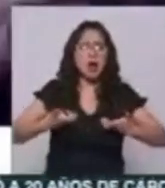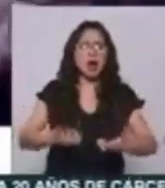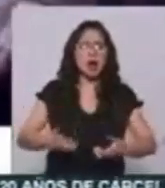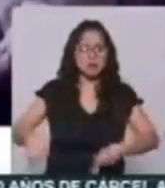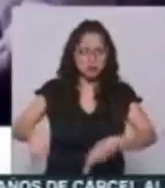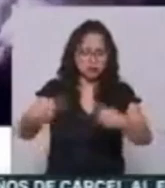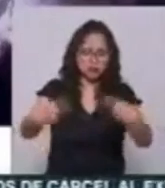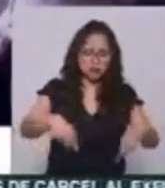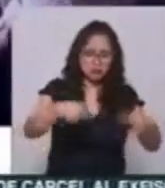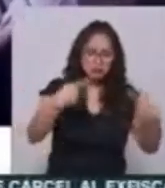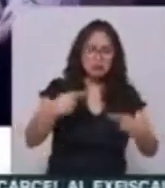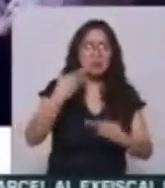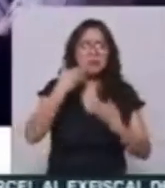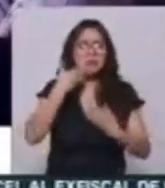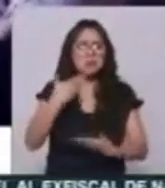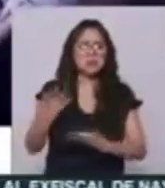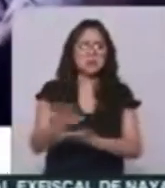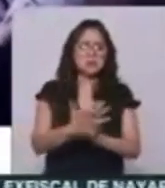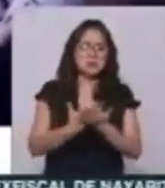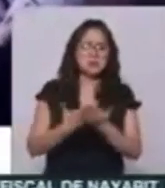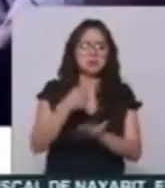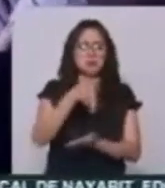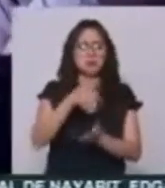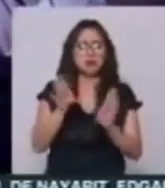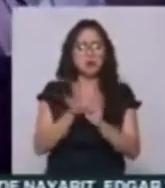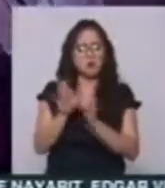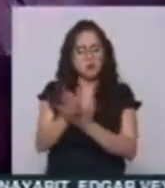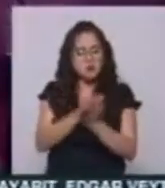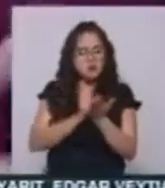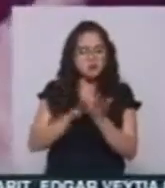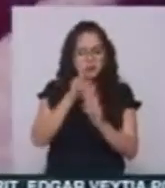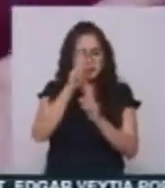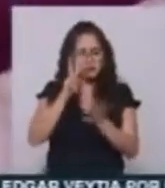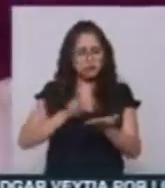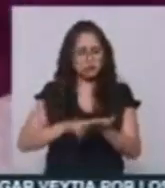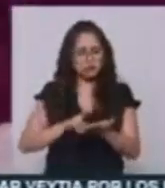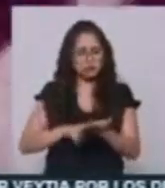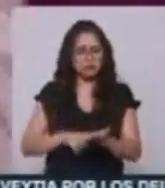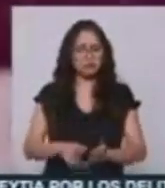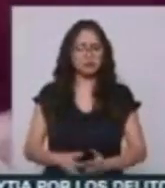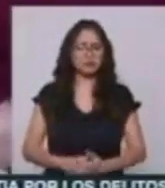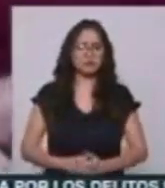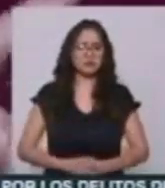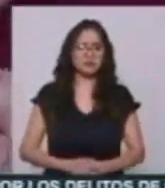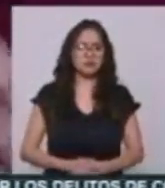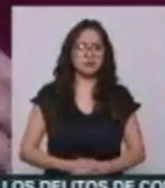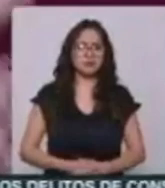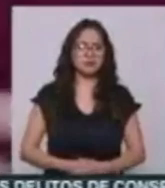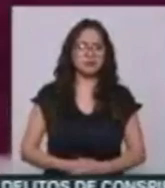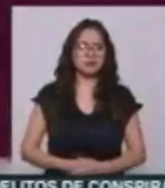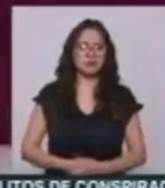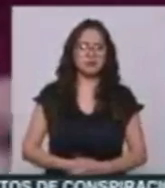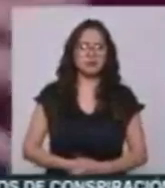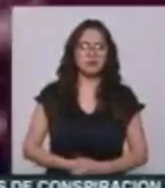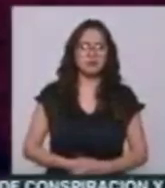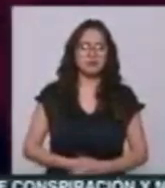la vida honradamente. Con imágenes de Jorge Barajas, Eric Pinto, 21 Noticias.